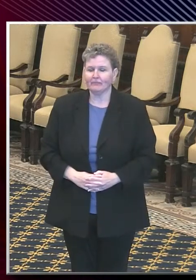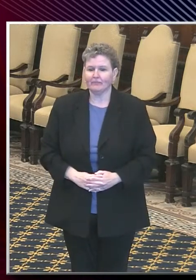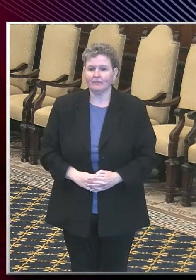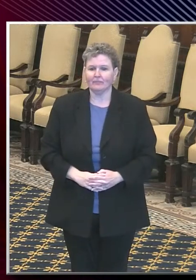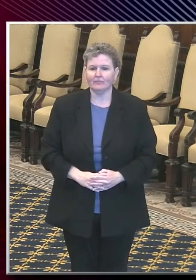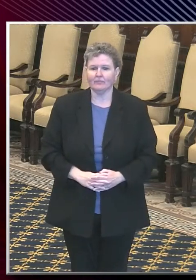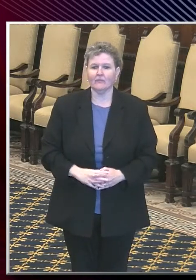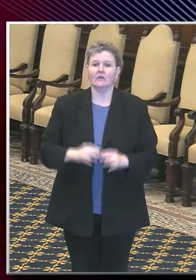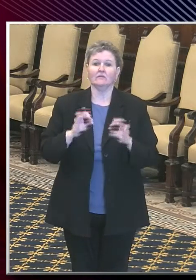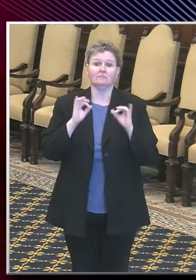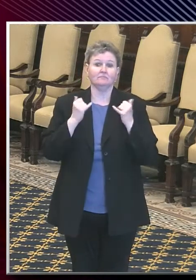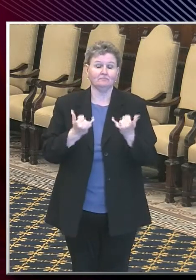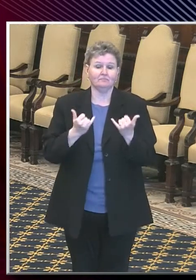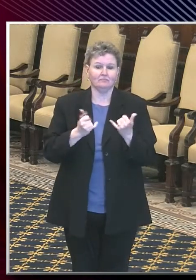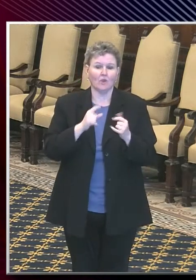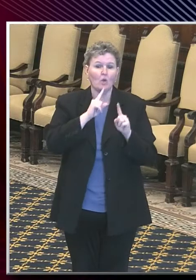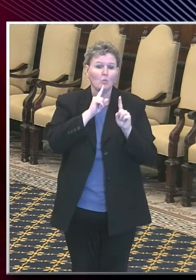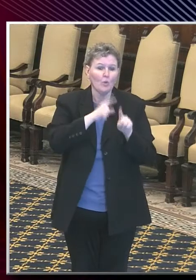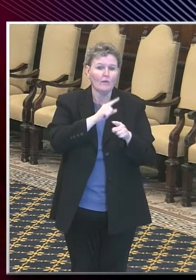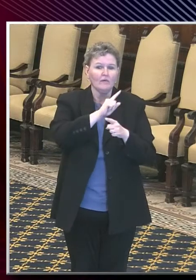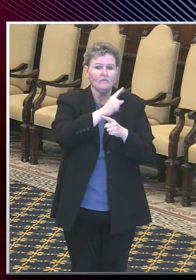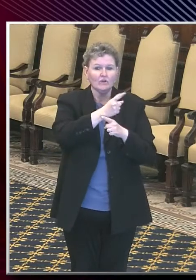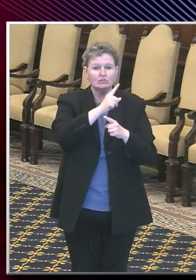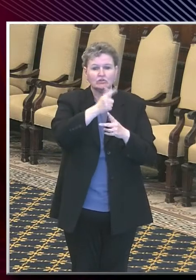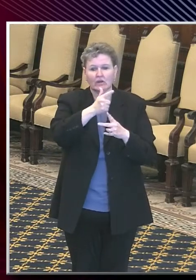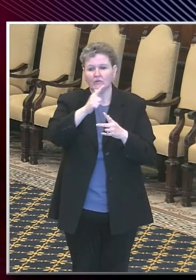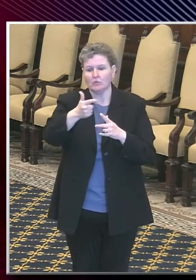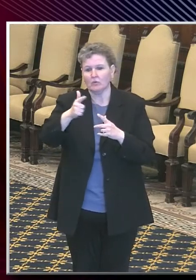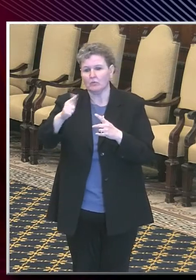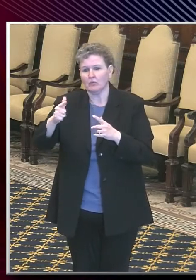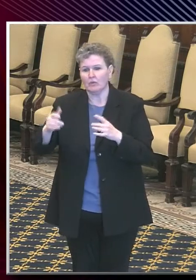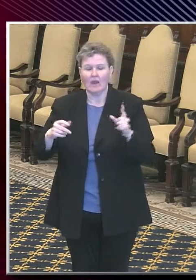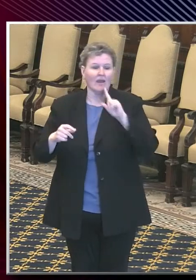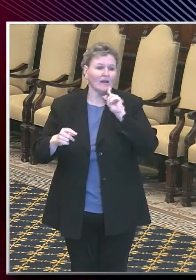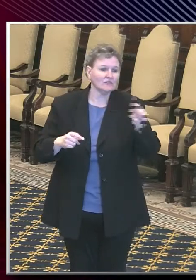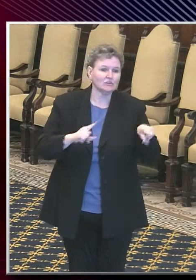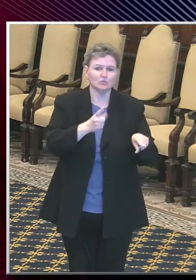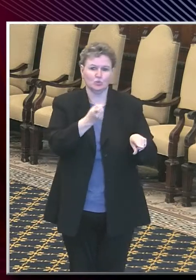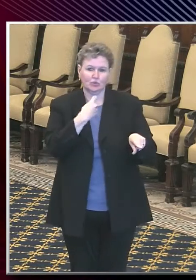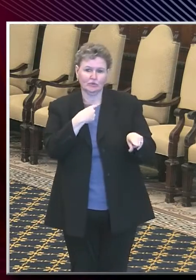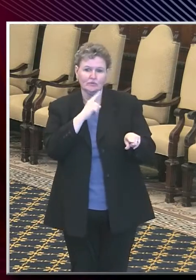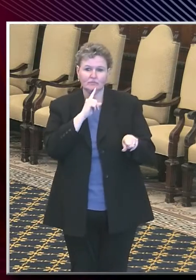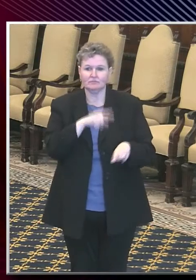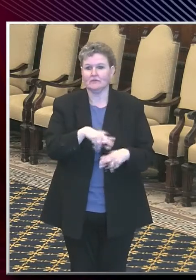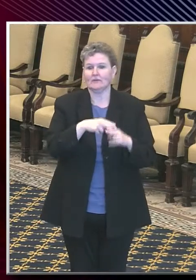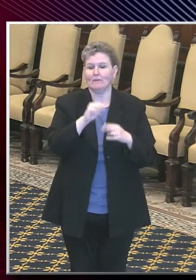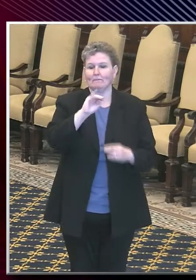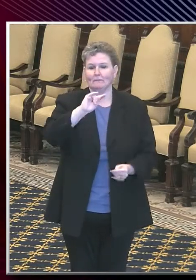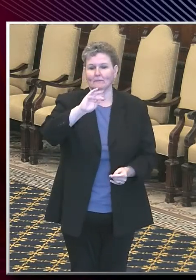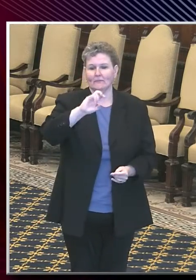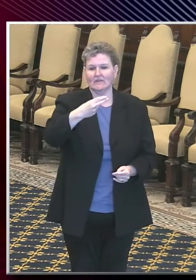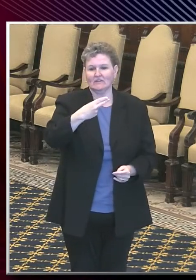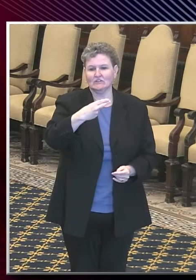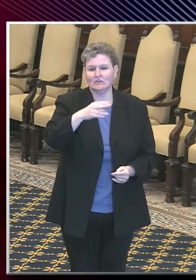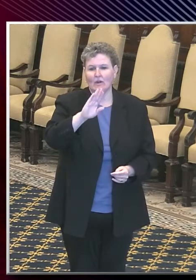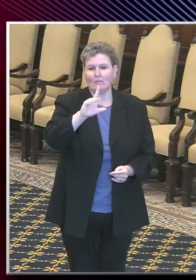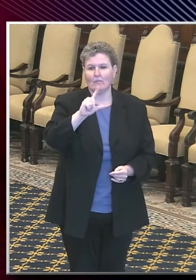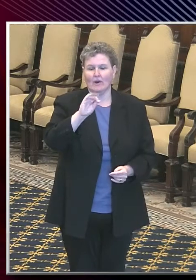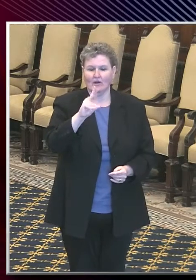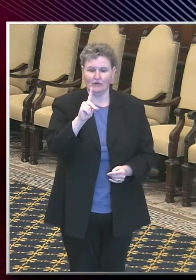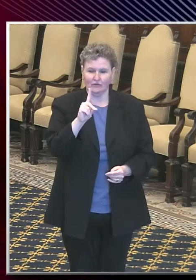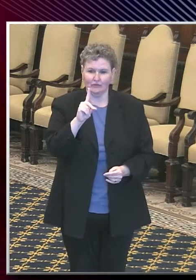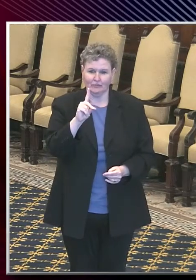encaminados en dirección correcta, porque hemos visto un gran avance. A medida que los casos disminuyen, la importancia de las pruebas y el rastreo